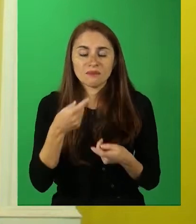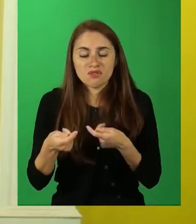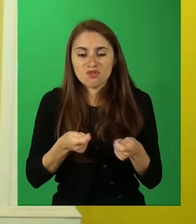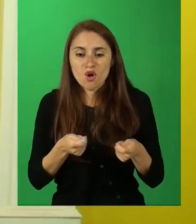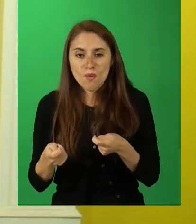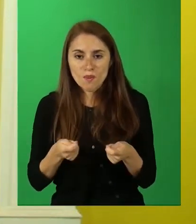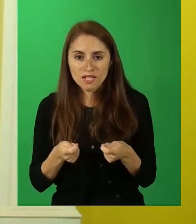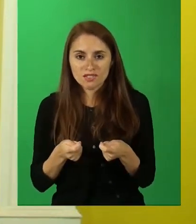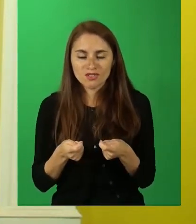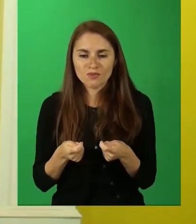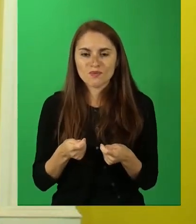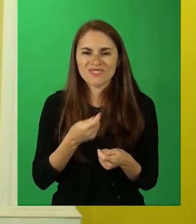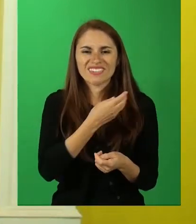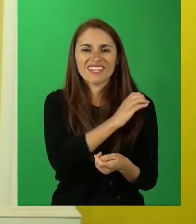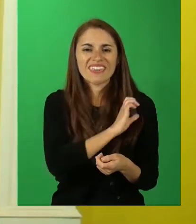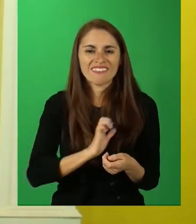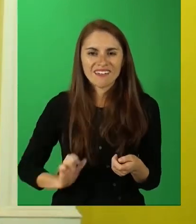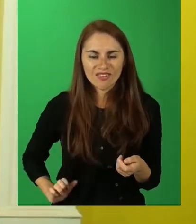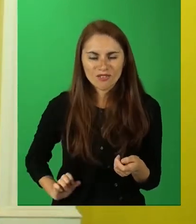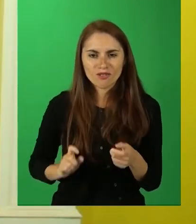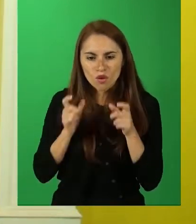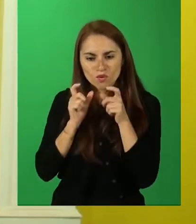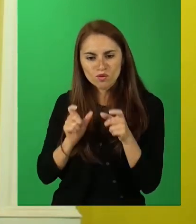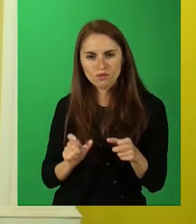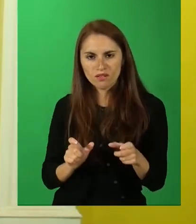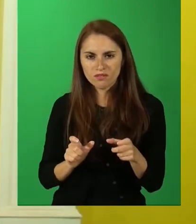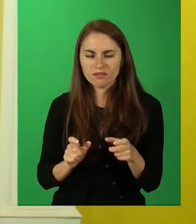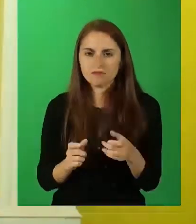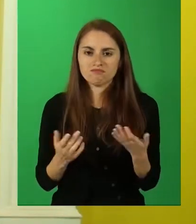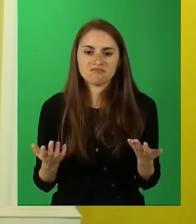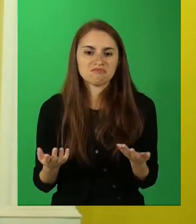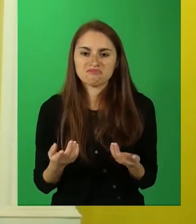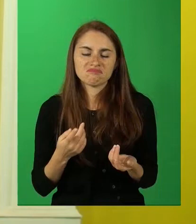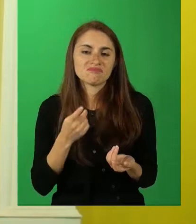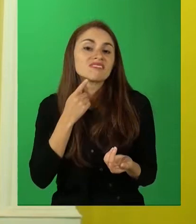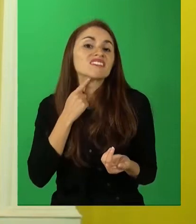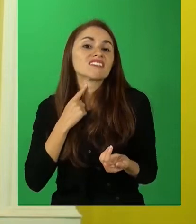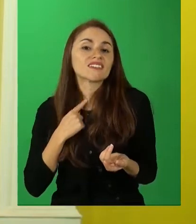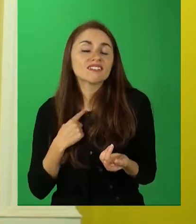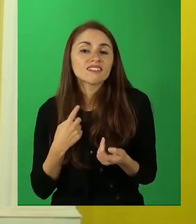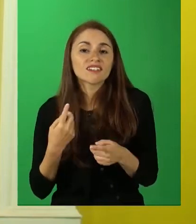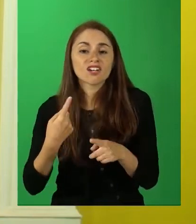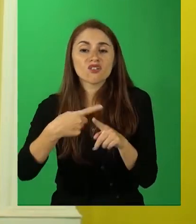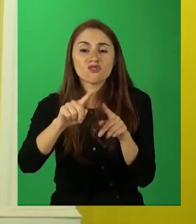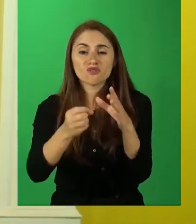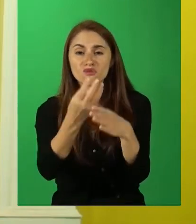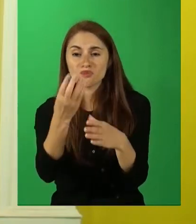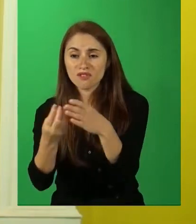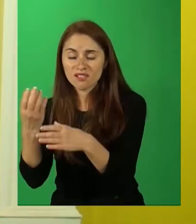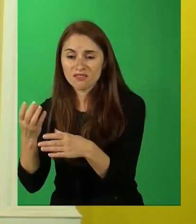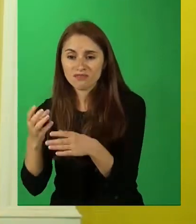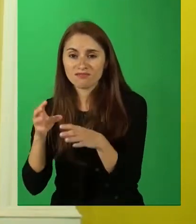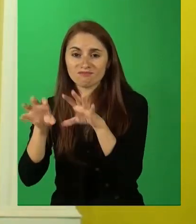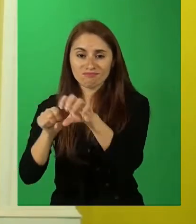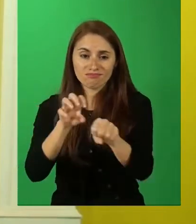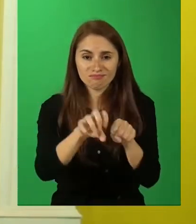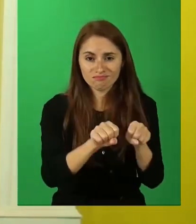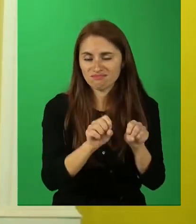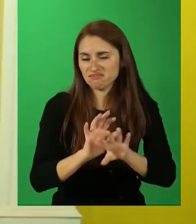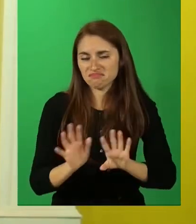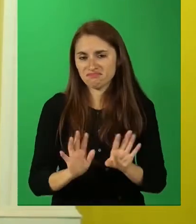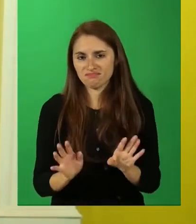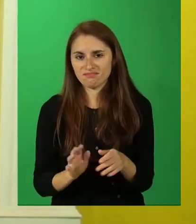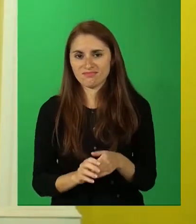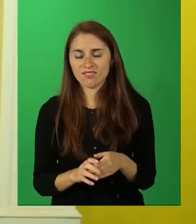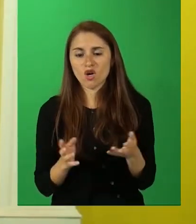controlado por el Estado. Por lo tanto, no había interés de generar deudas o generar